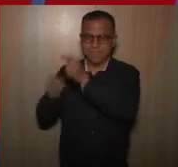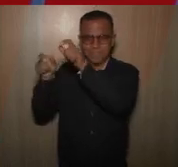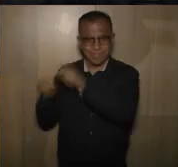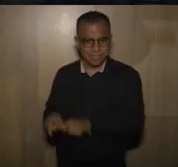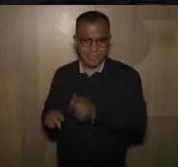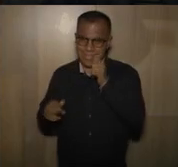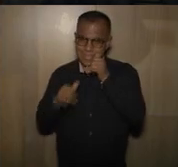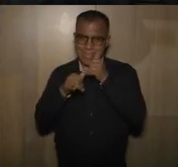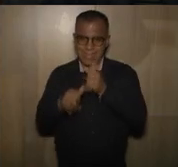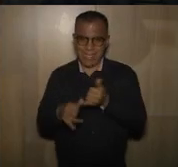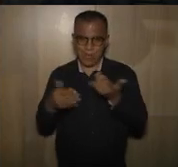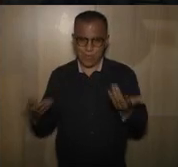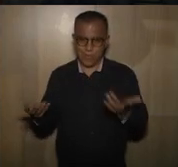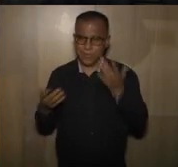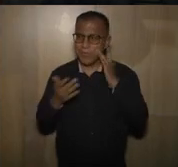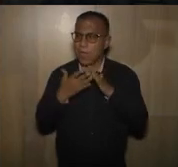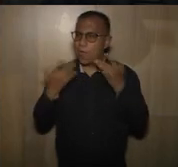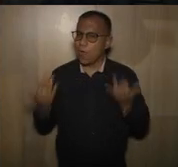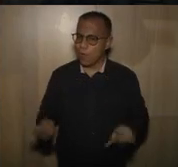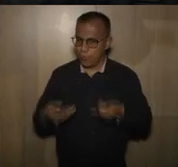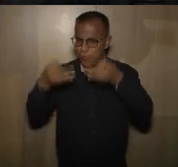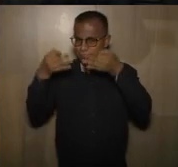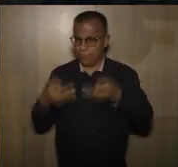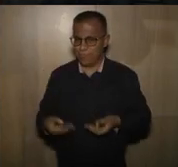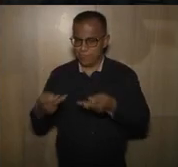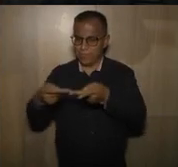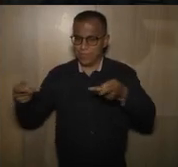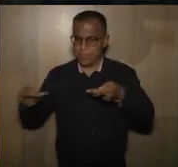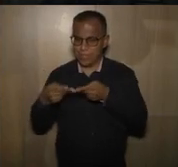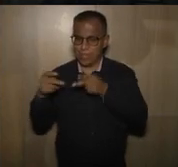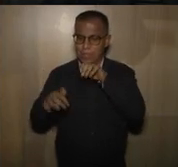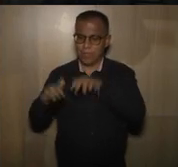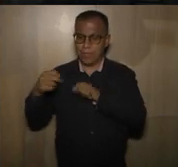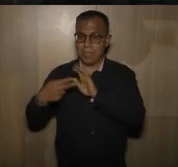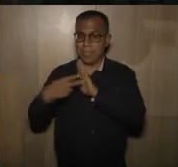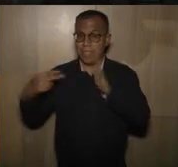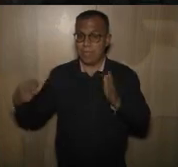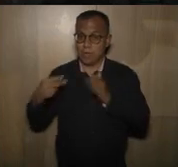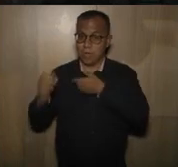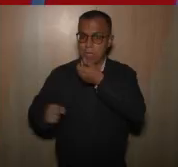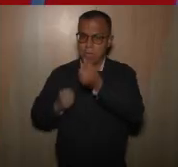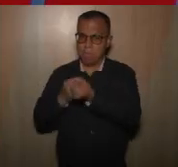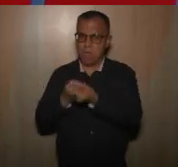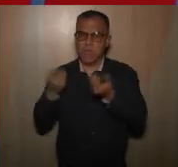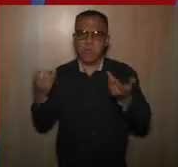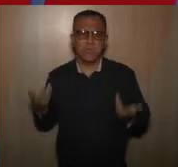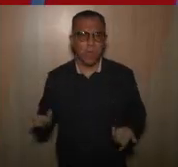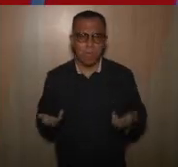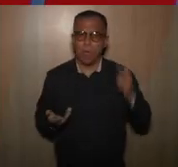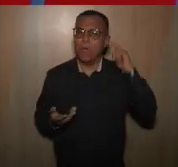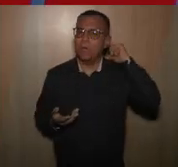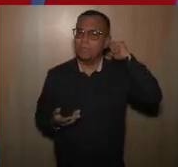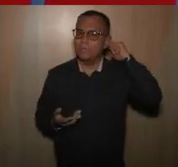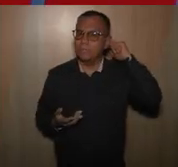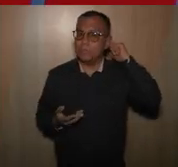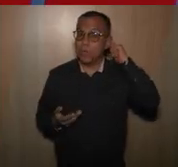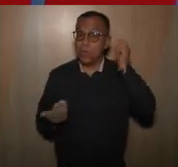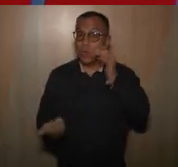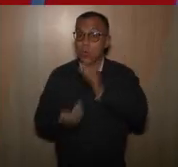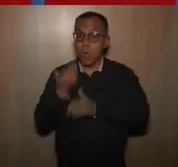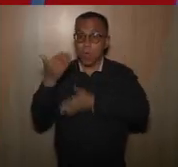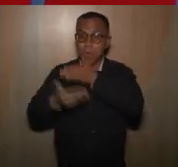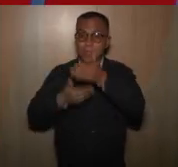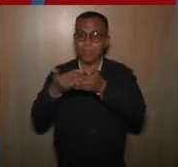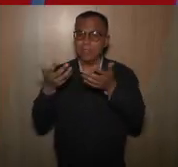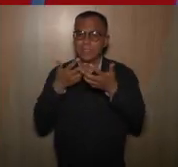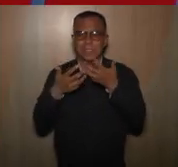Ingeniero, ¿de qué forma la Oficina de Tecnología va a brindar ese soporte y apoyo para este nuevo sistema de información?